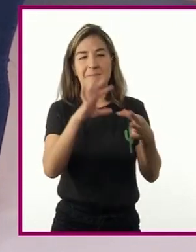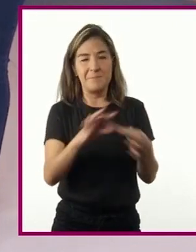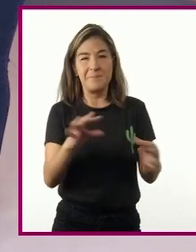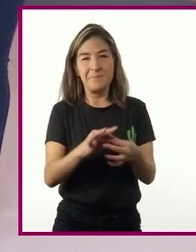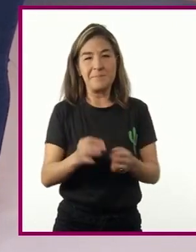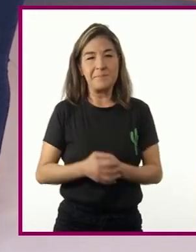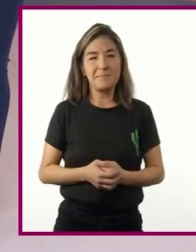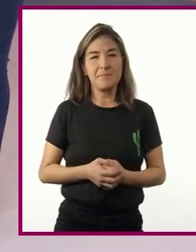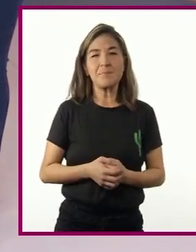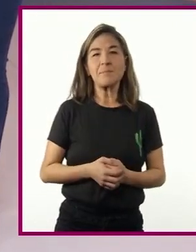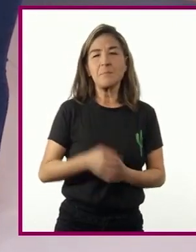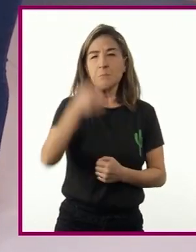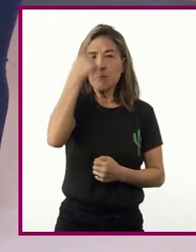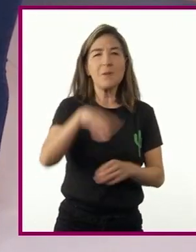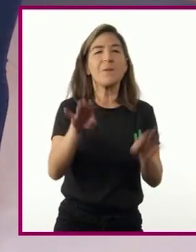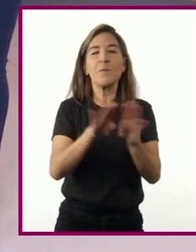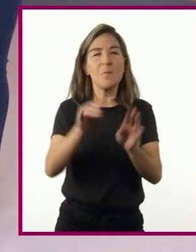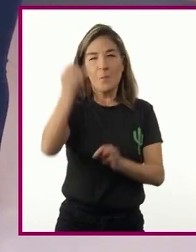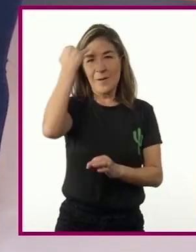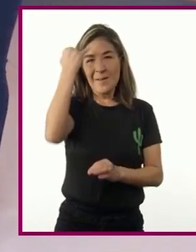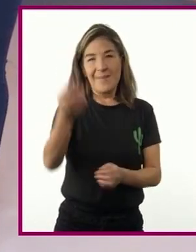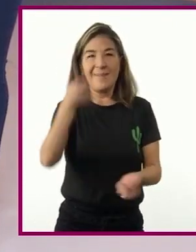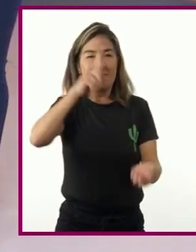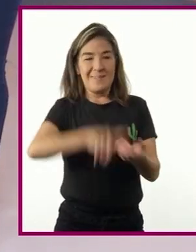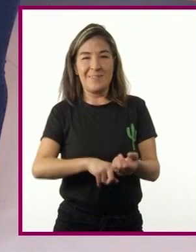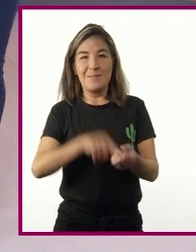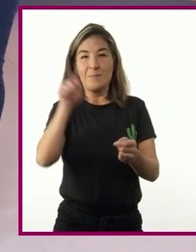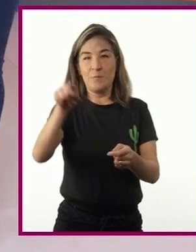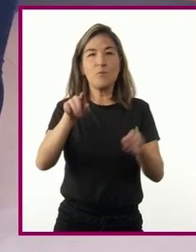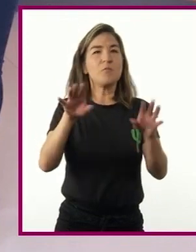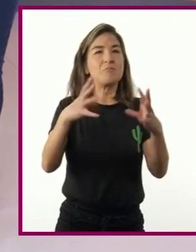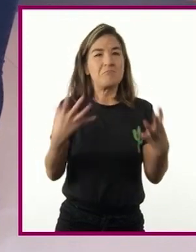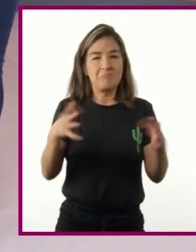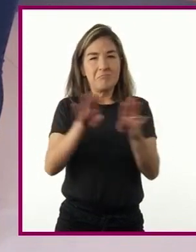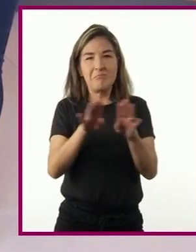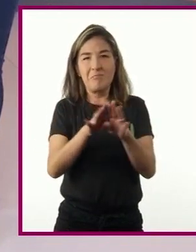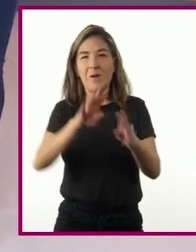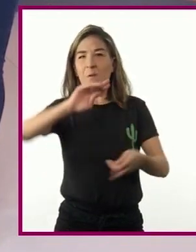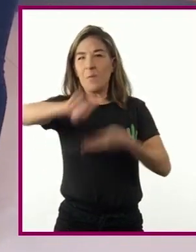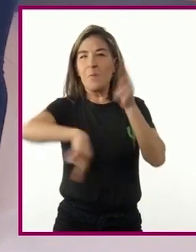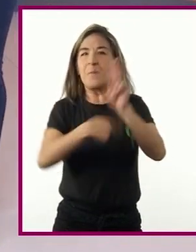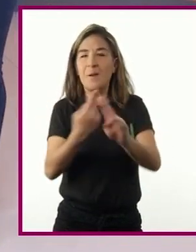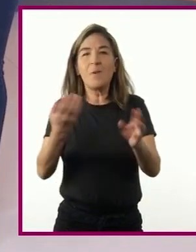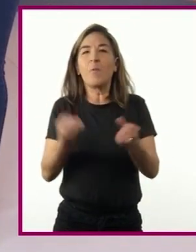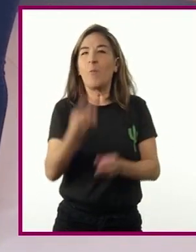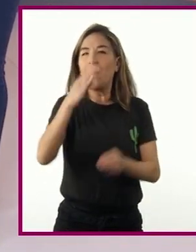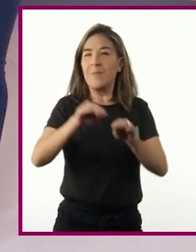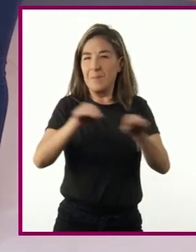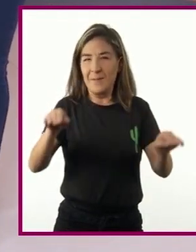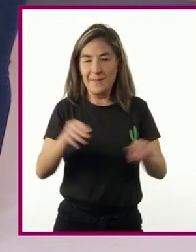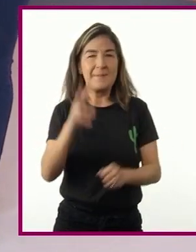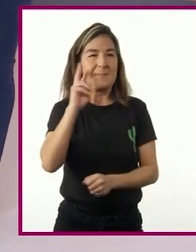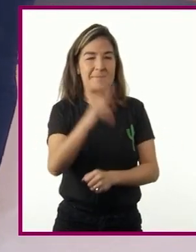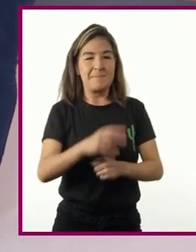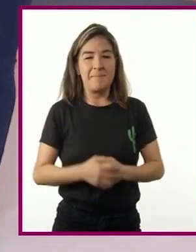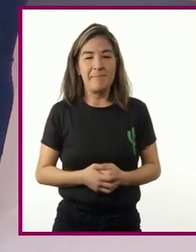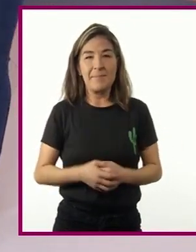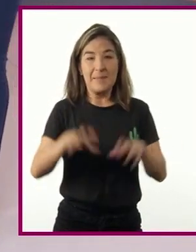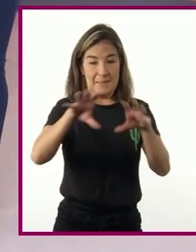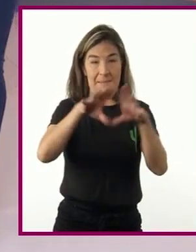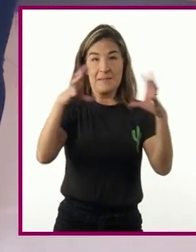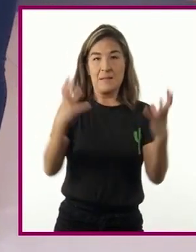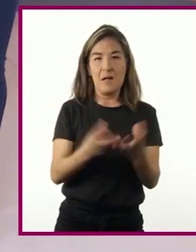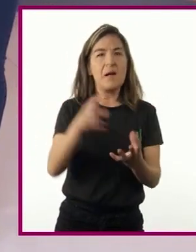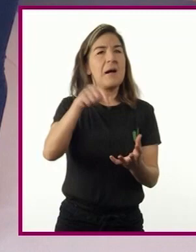bien, para hacernos una idea del tamaño del universo, comencemos por algo más familiar. La Tierra,